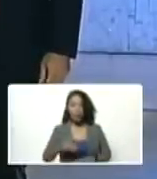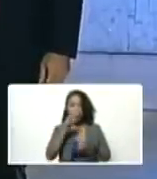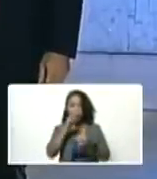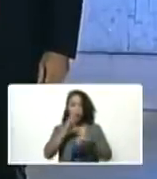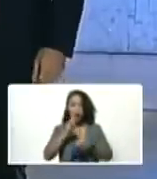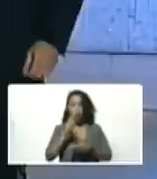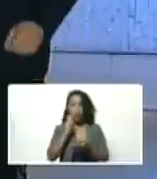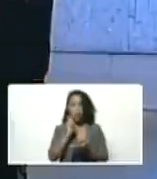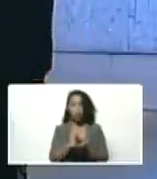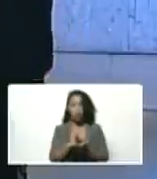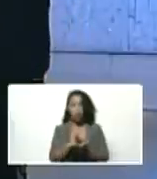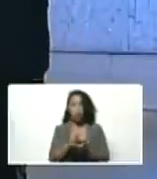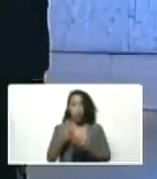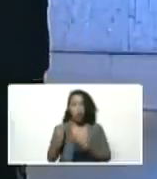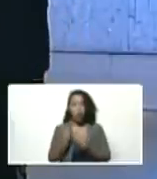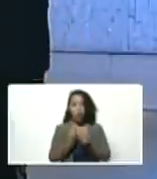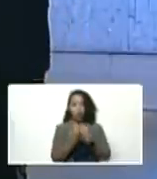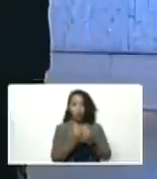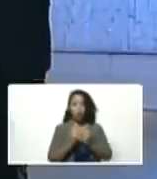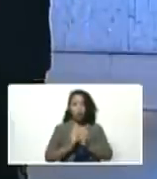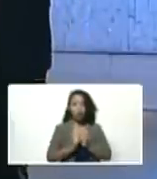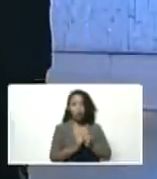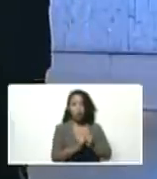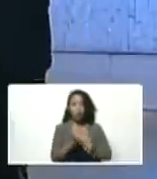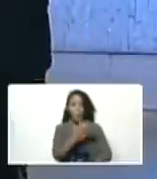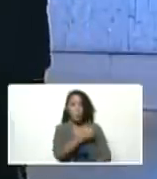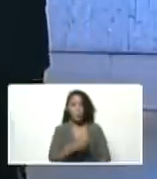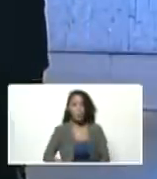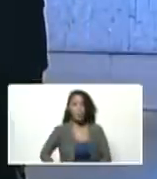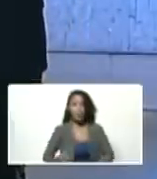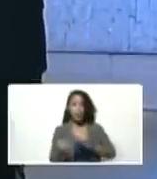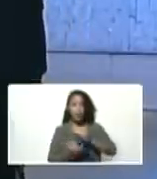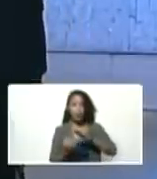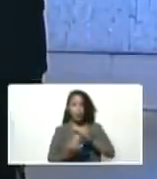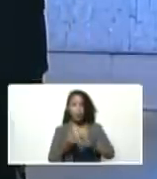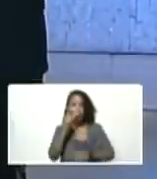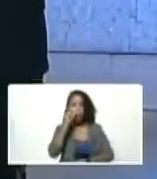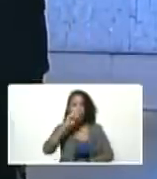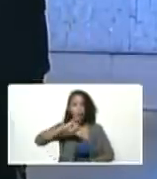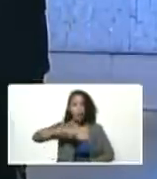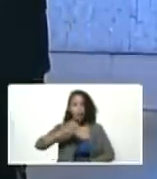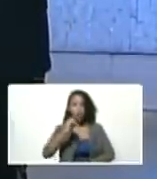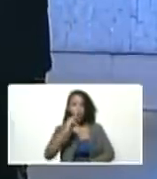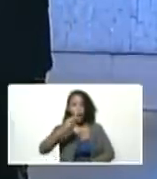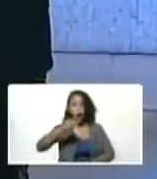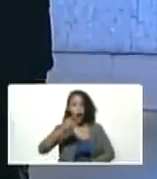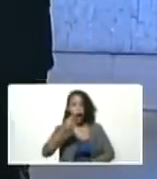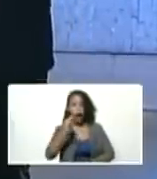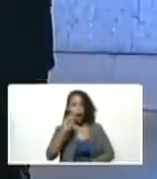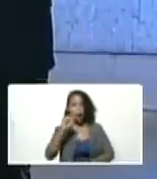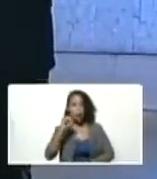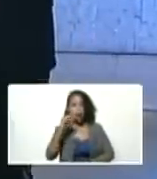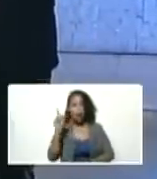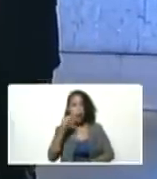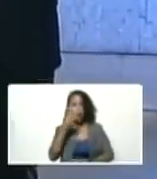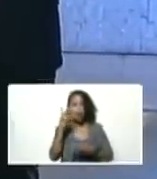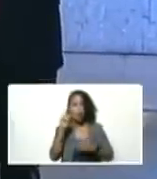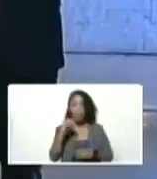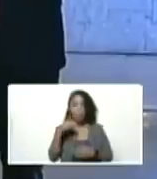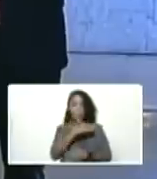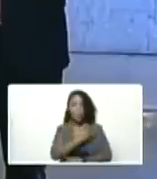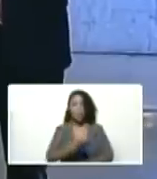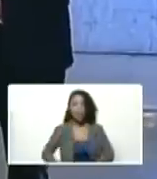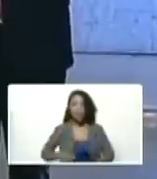del Tesoro. Estoy acompañado del presidente de la institución, Johan Álvarez, y también con el presidente del